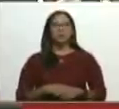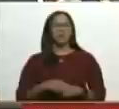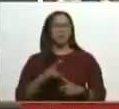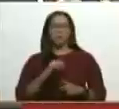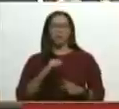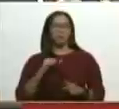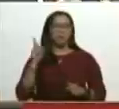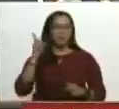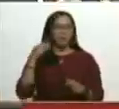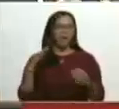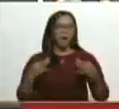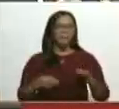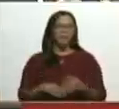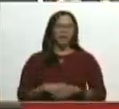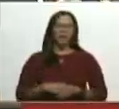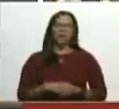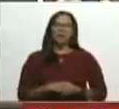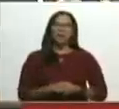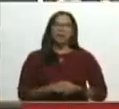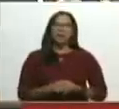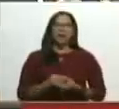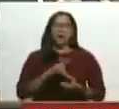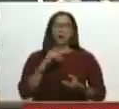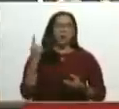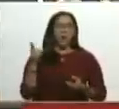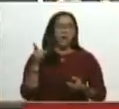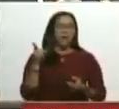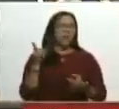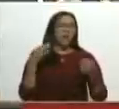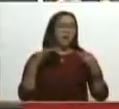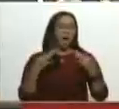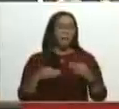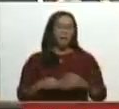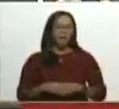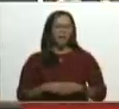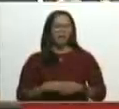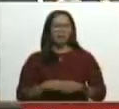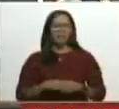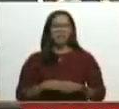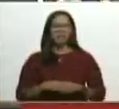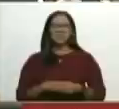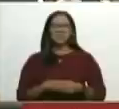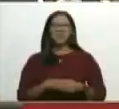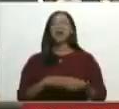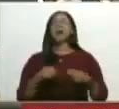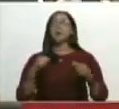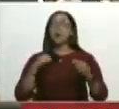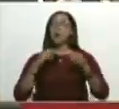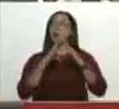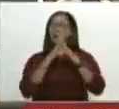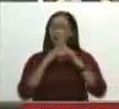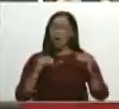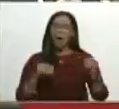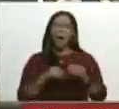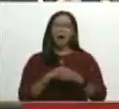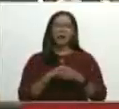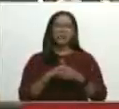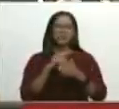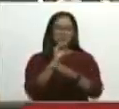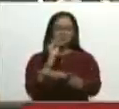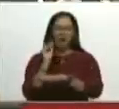nada más. No son ellos nada más, ¿ves? son todo. Es la